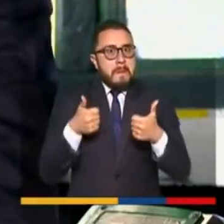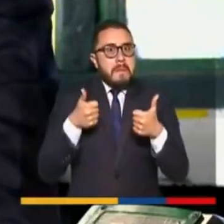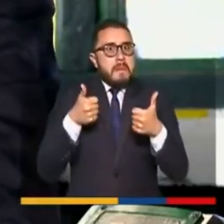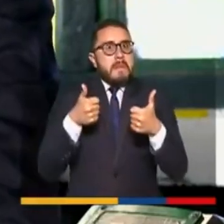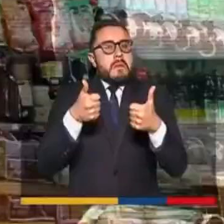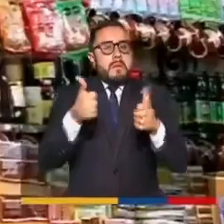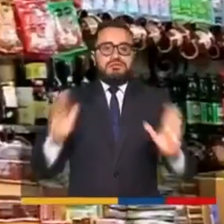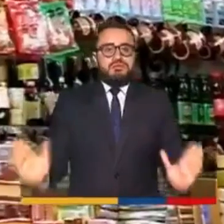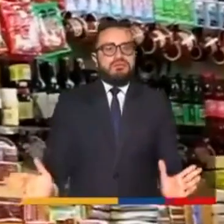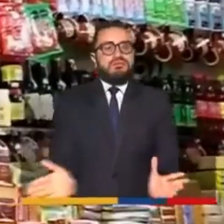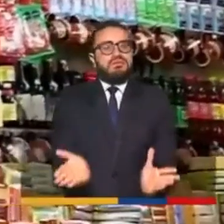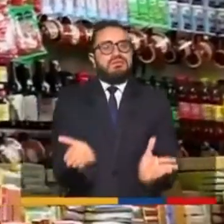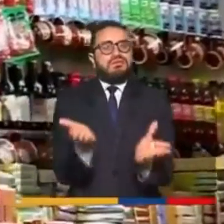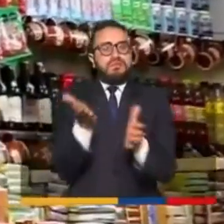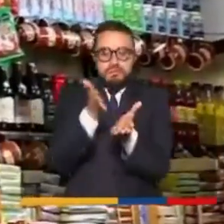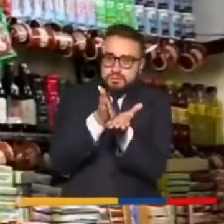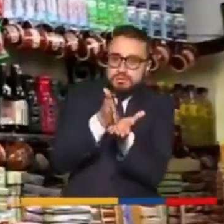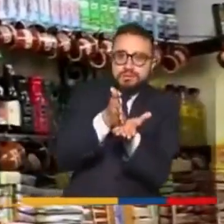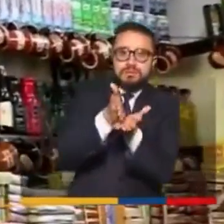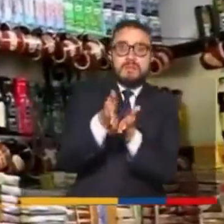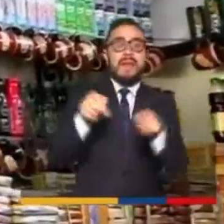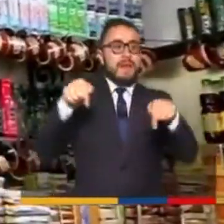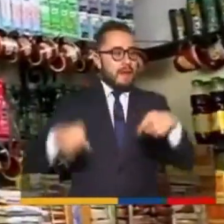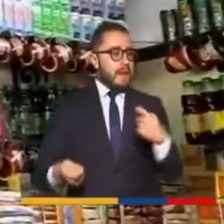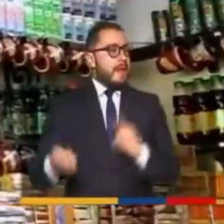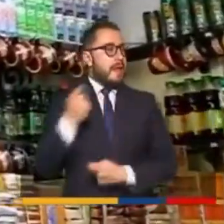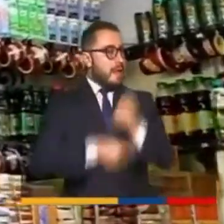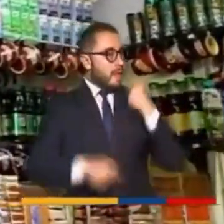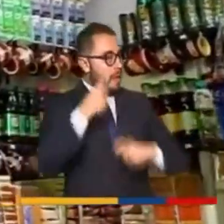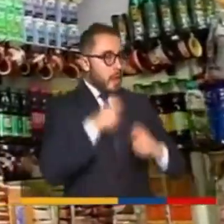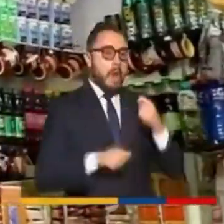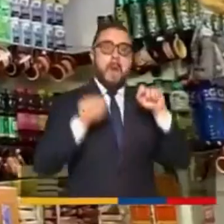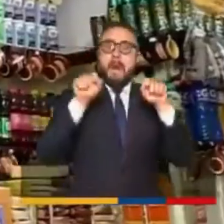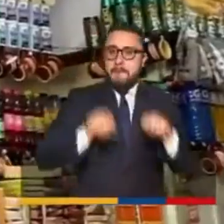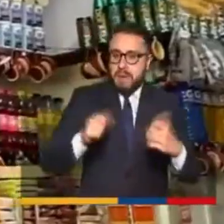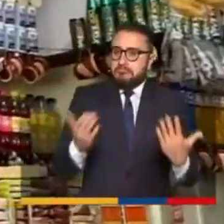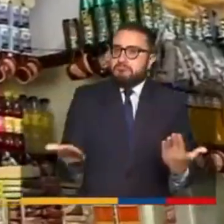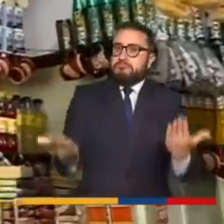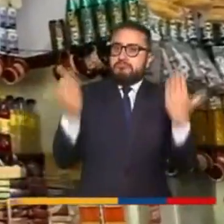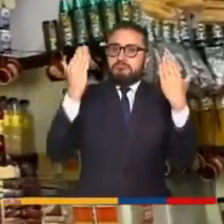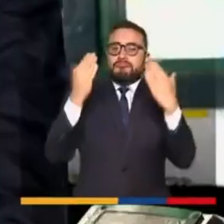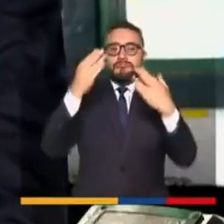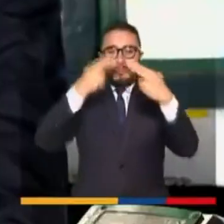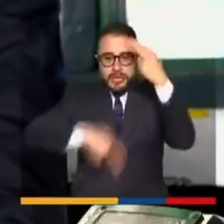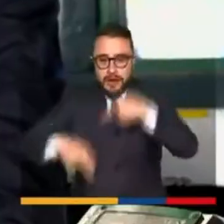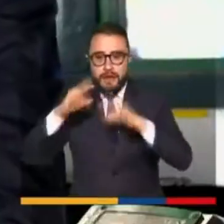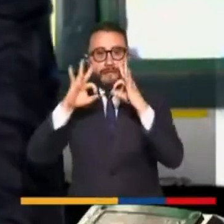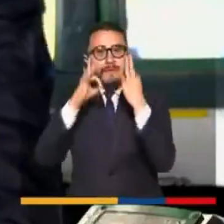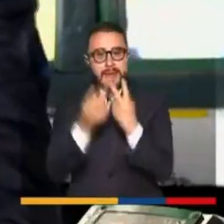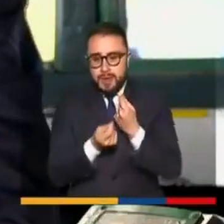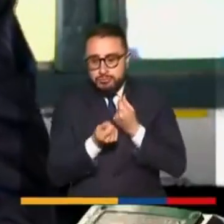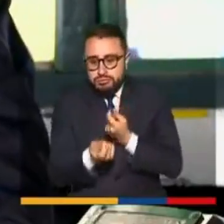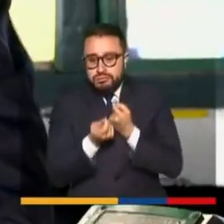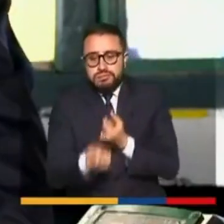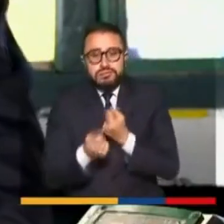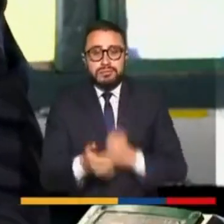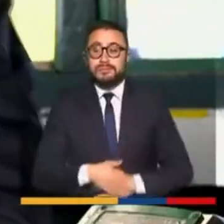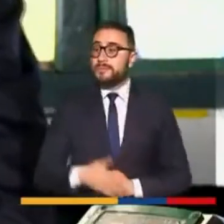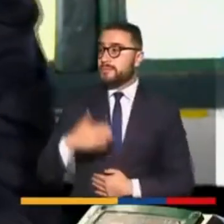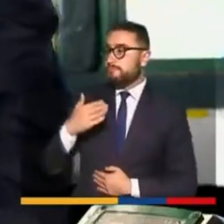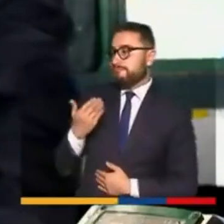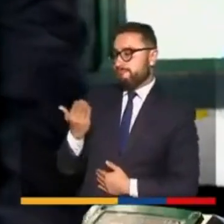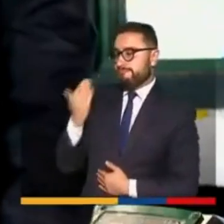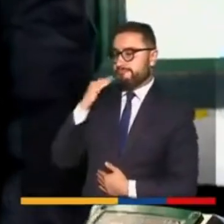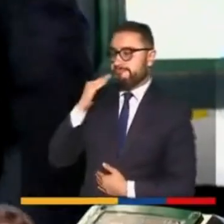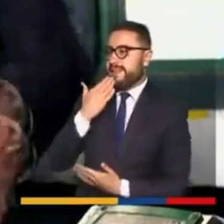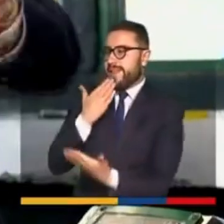así y que este negocio puede fructificar y puede sostener a los hijos y a la familia. Sí, señor. Doña Blanca, gracias por haberme